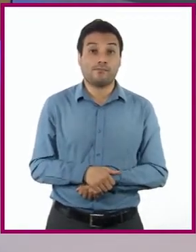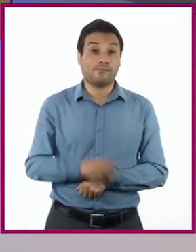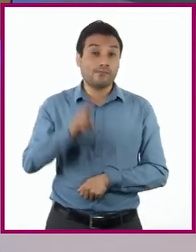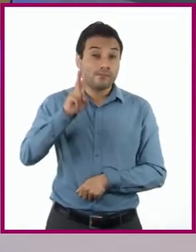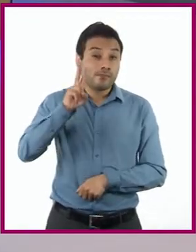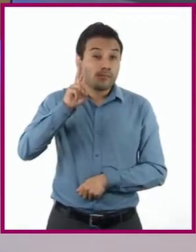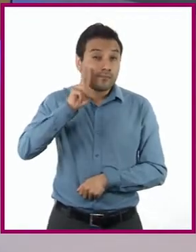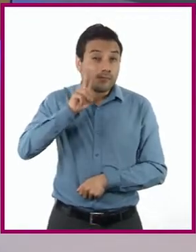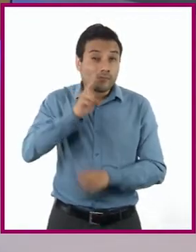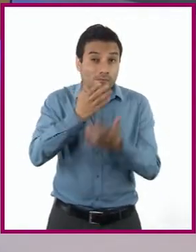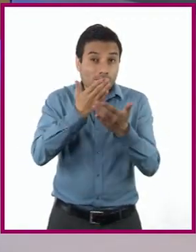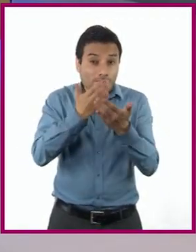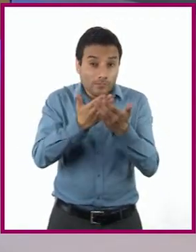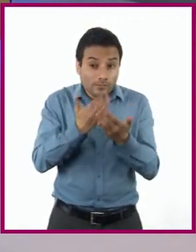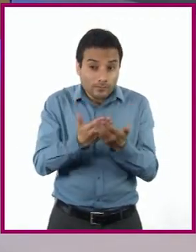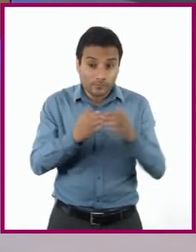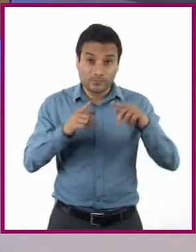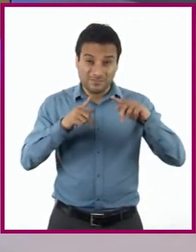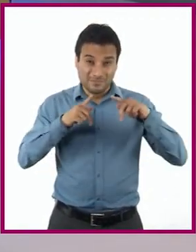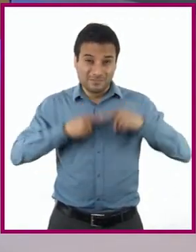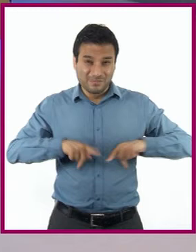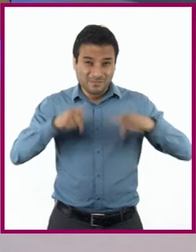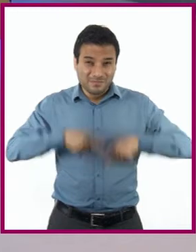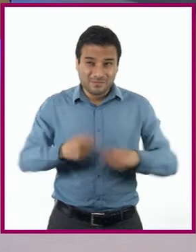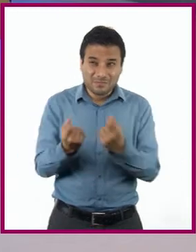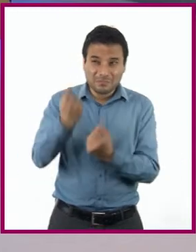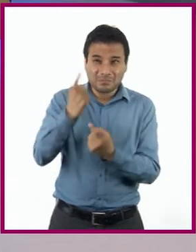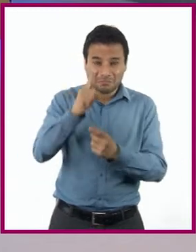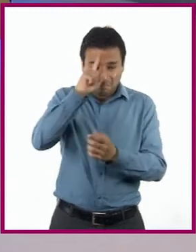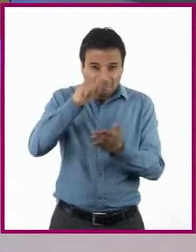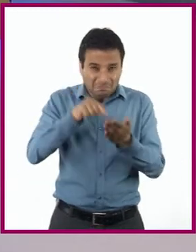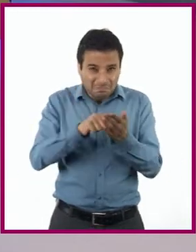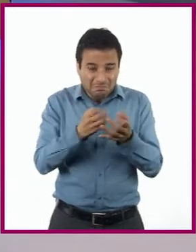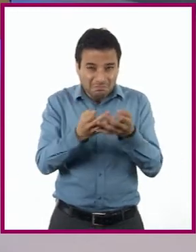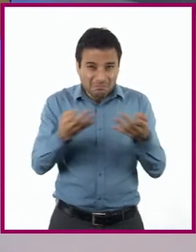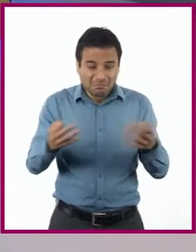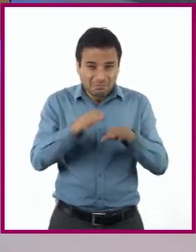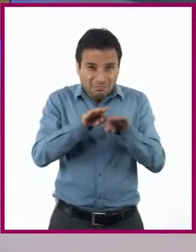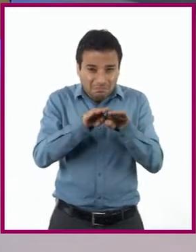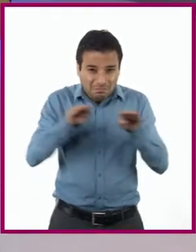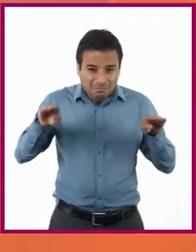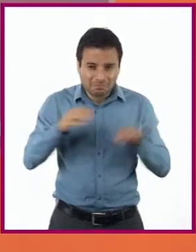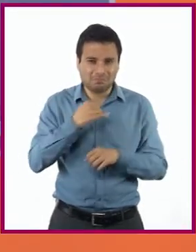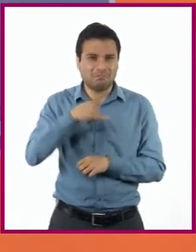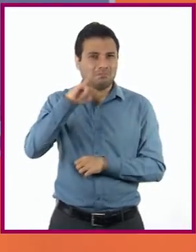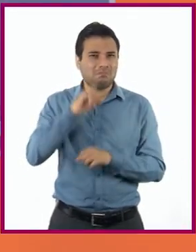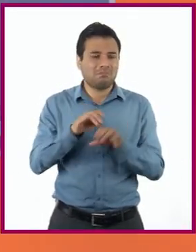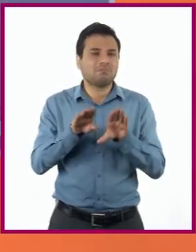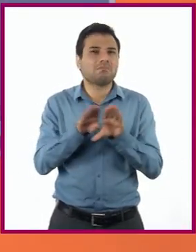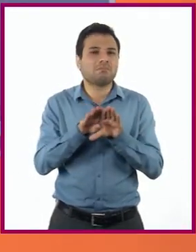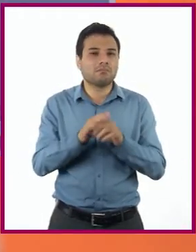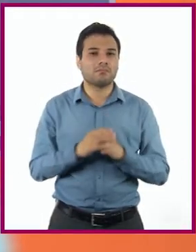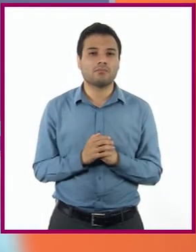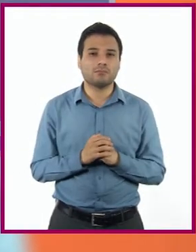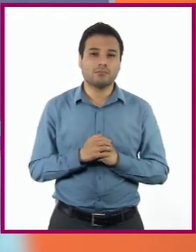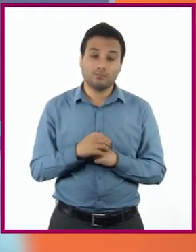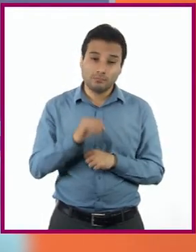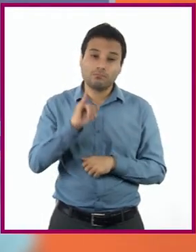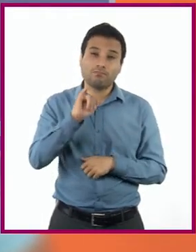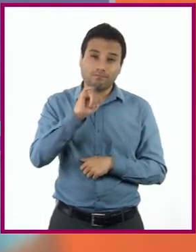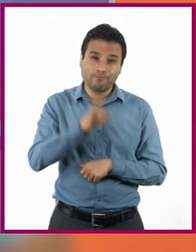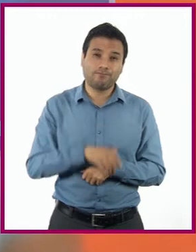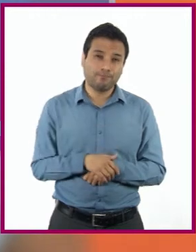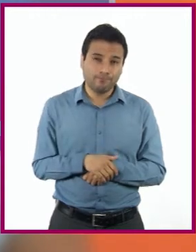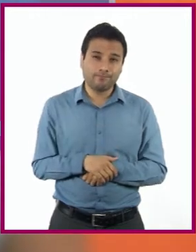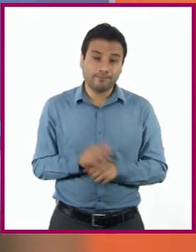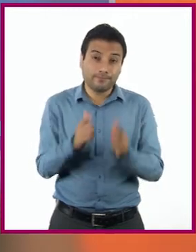¿sigue habiendo personas que piensan que la Tierra es plana? Me cuesta trabajo creerlo. Así parece, el